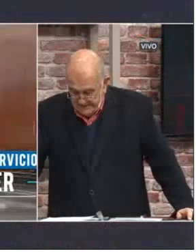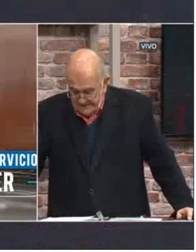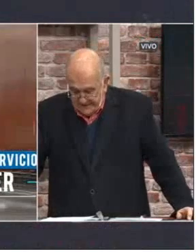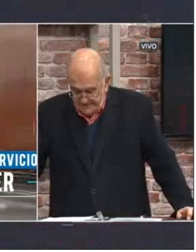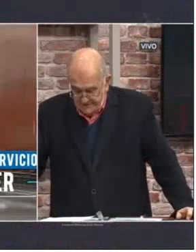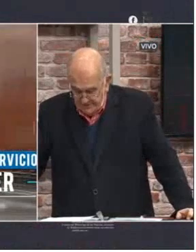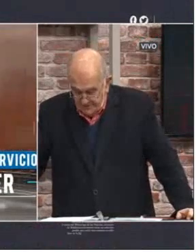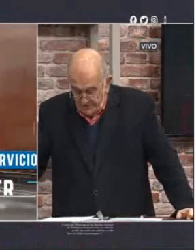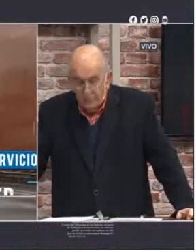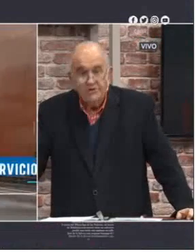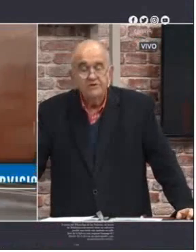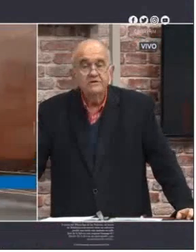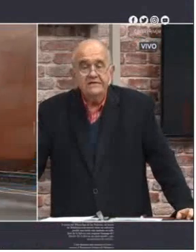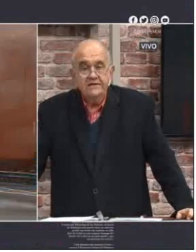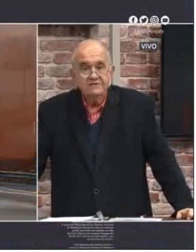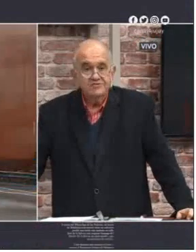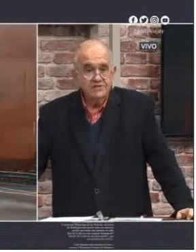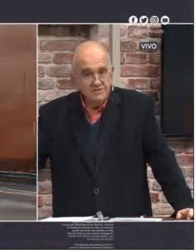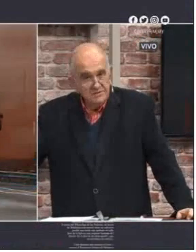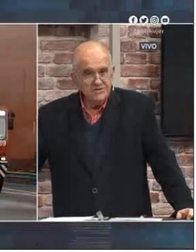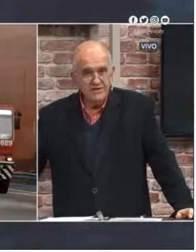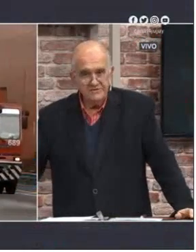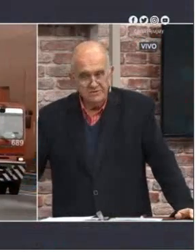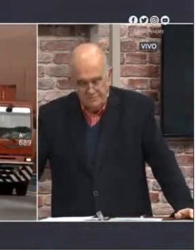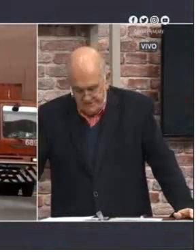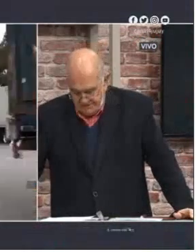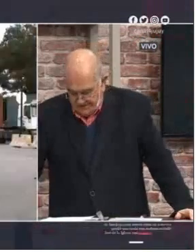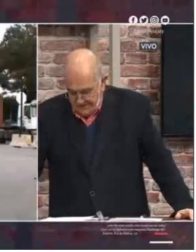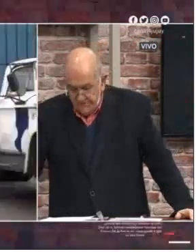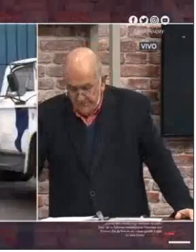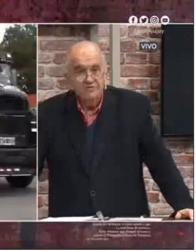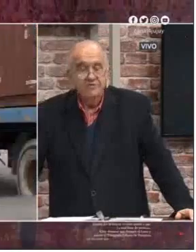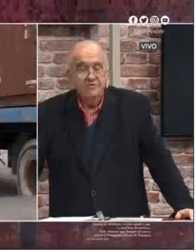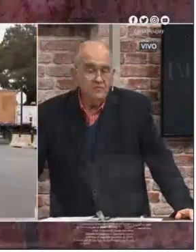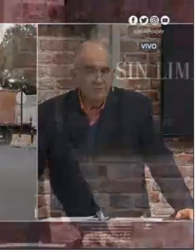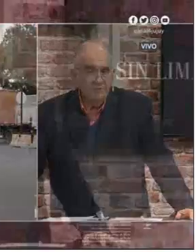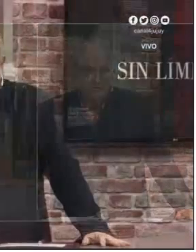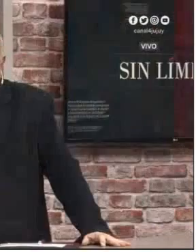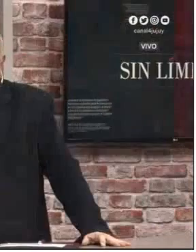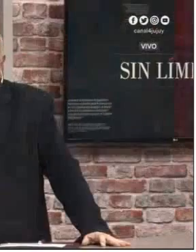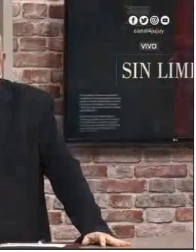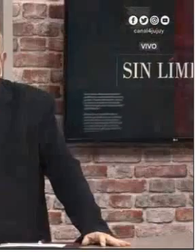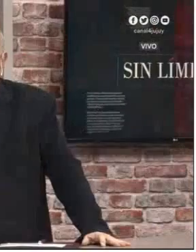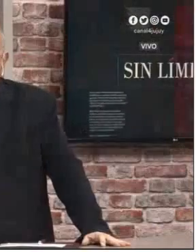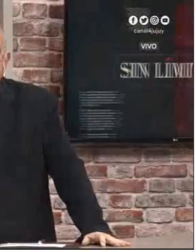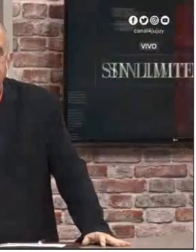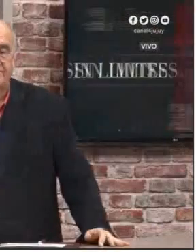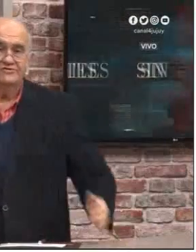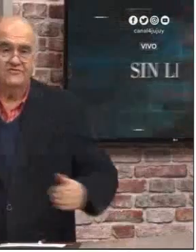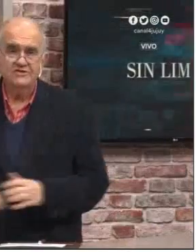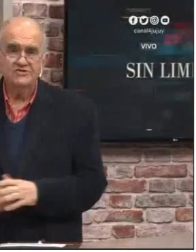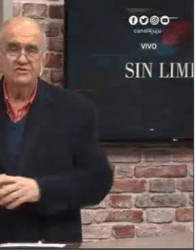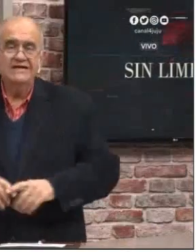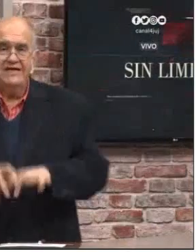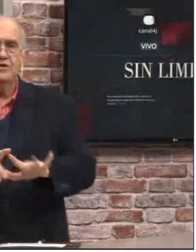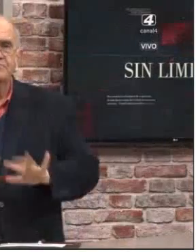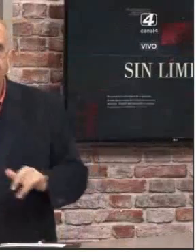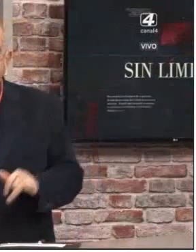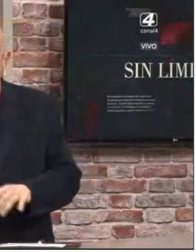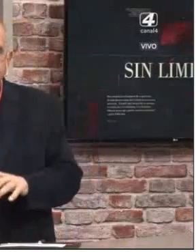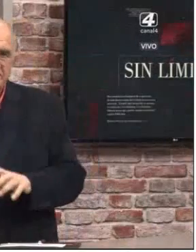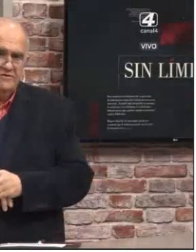accidente el día dando de 2 de julio que sucedido en la zona de alto comedero y de nuevo nos volvemos a ver todo sorprendido con este famoso fallo